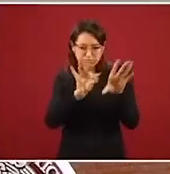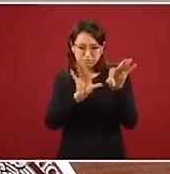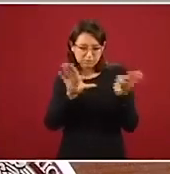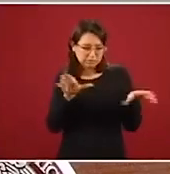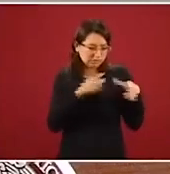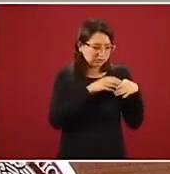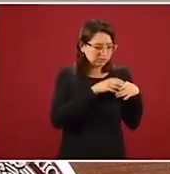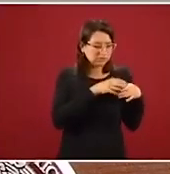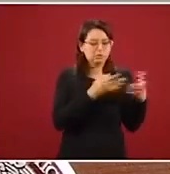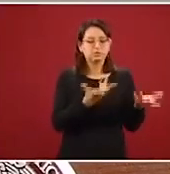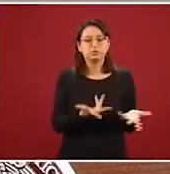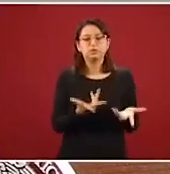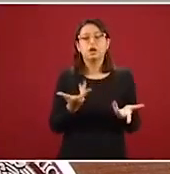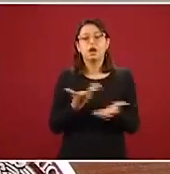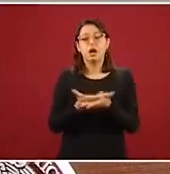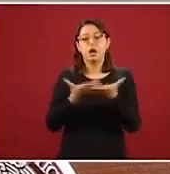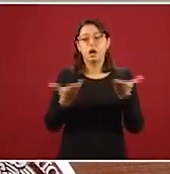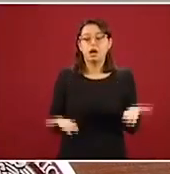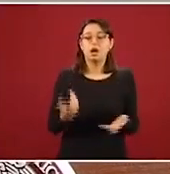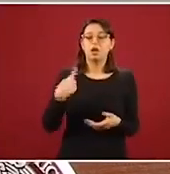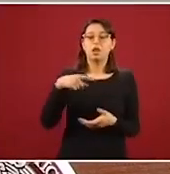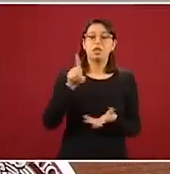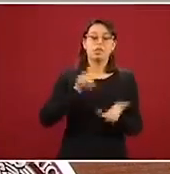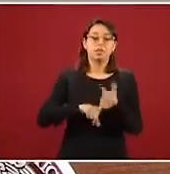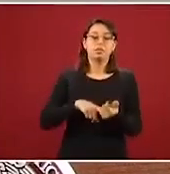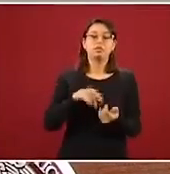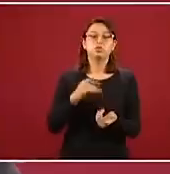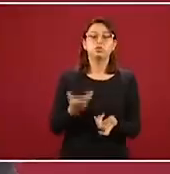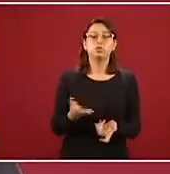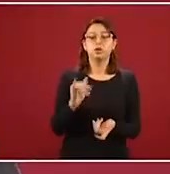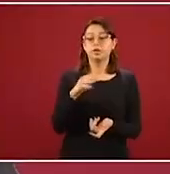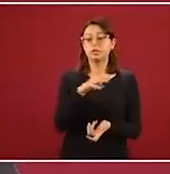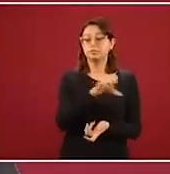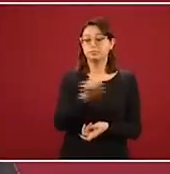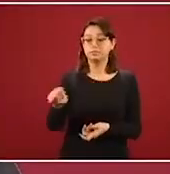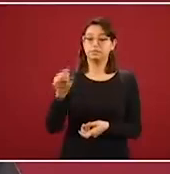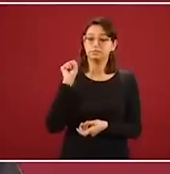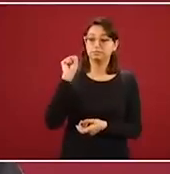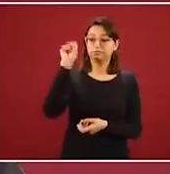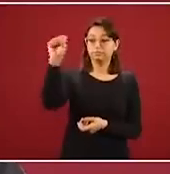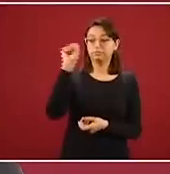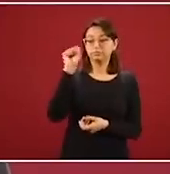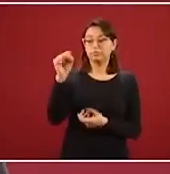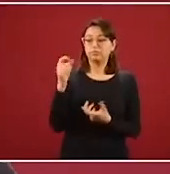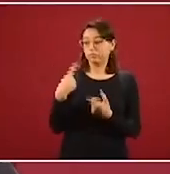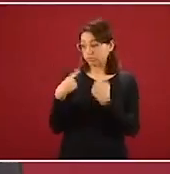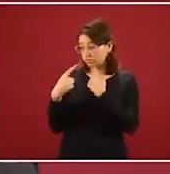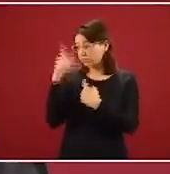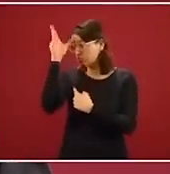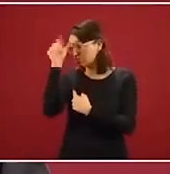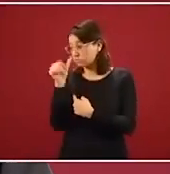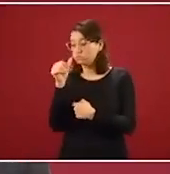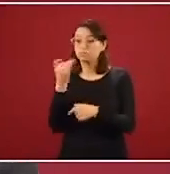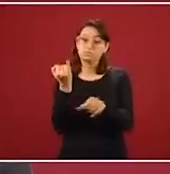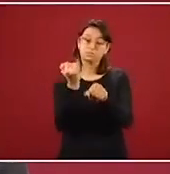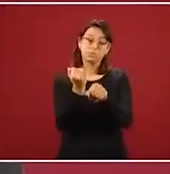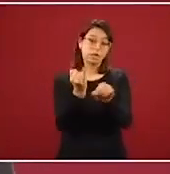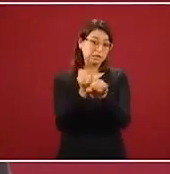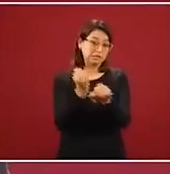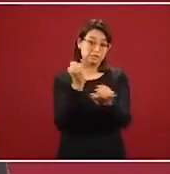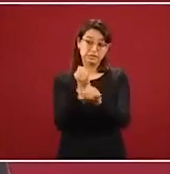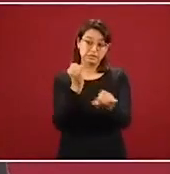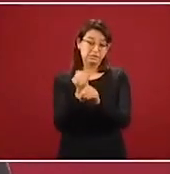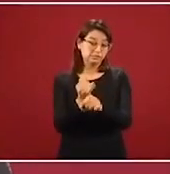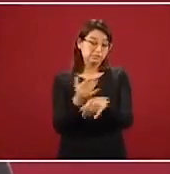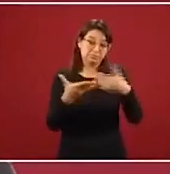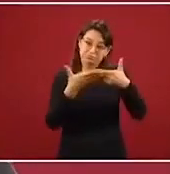el Sindicato Nacional de Trabajadores del Seguro Social? Primero, abrir la convocatoria por internet. Entonces, cualquier persona que cubriera